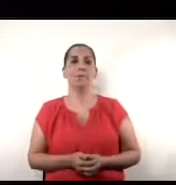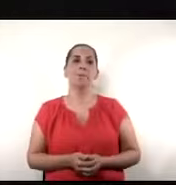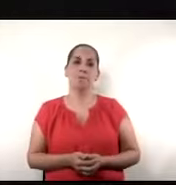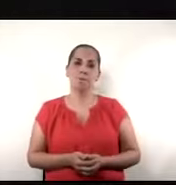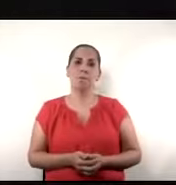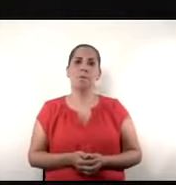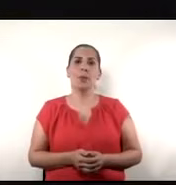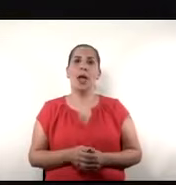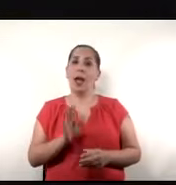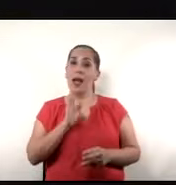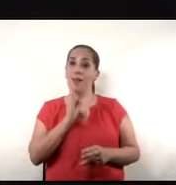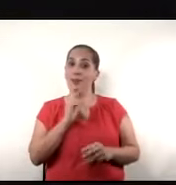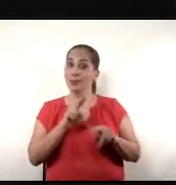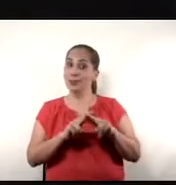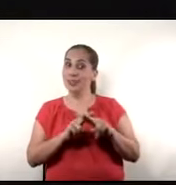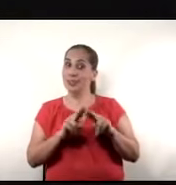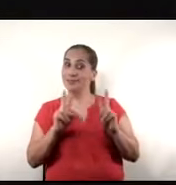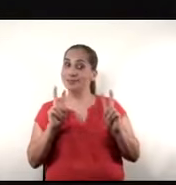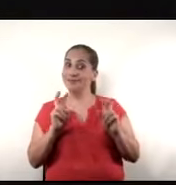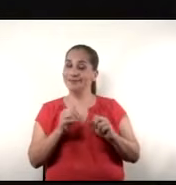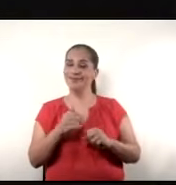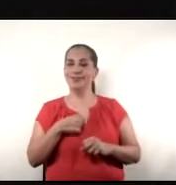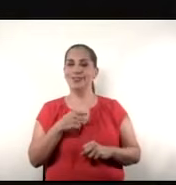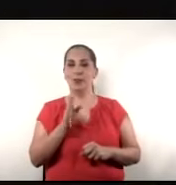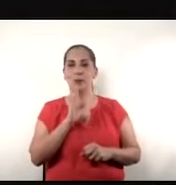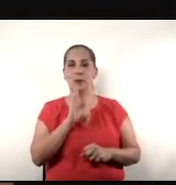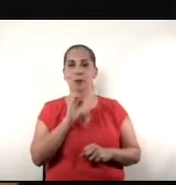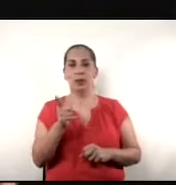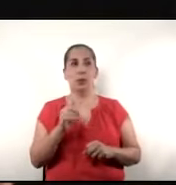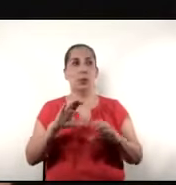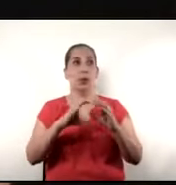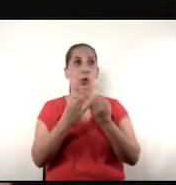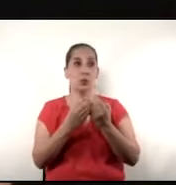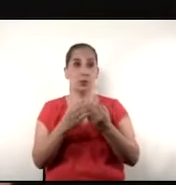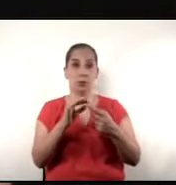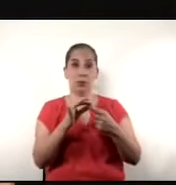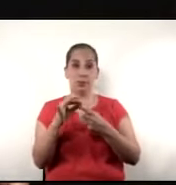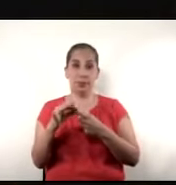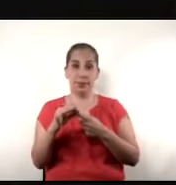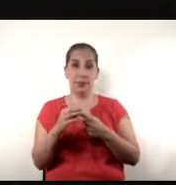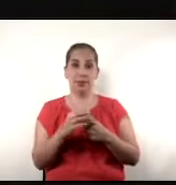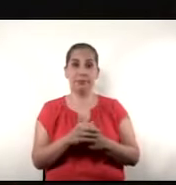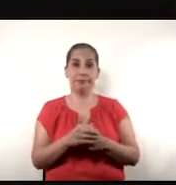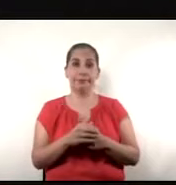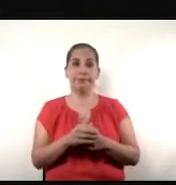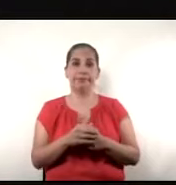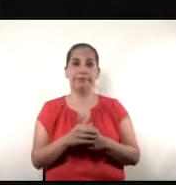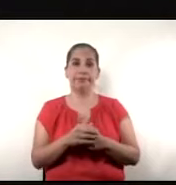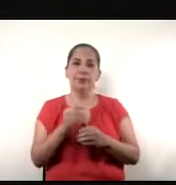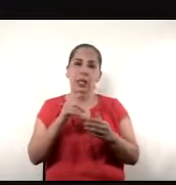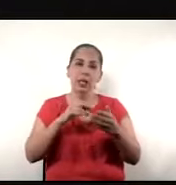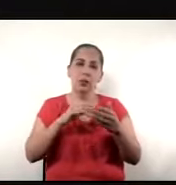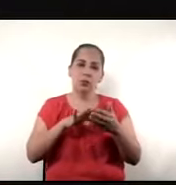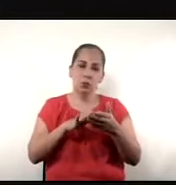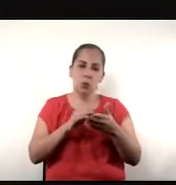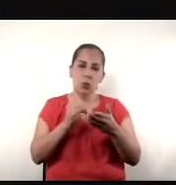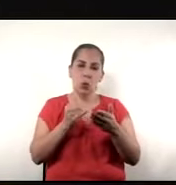justamente hablando del tren, como le comentamos, la comisión especial que se dedicó a estudiar el proyecto del